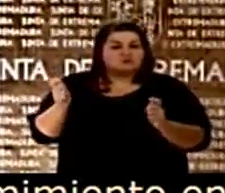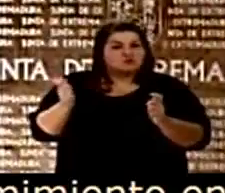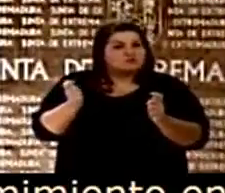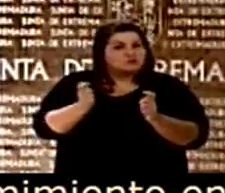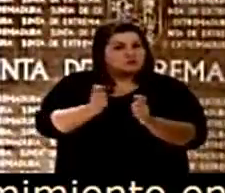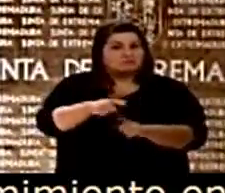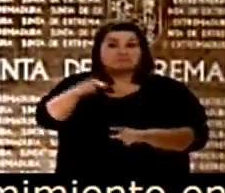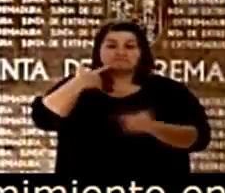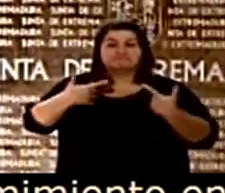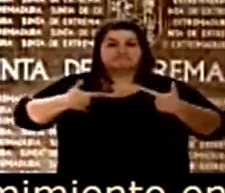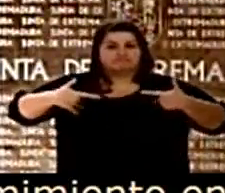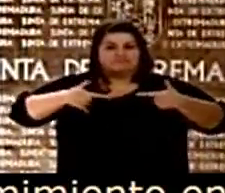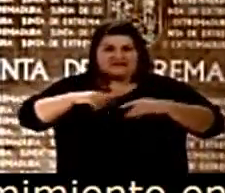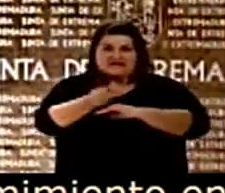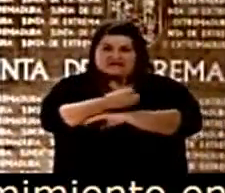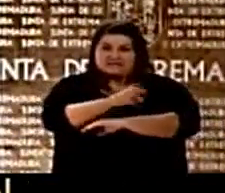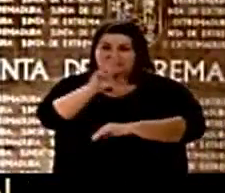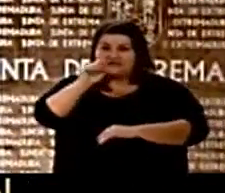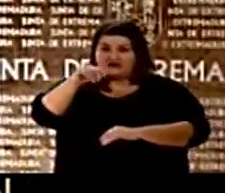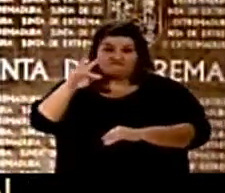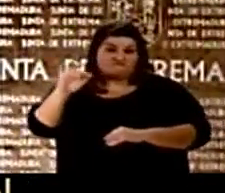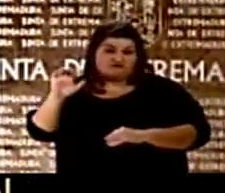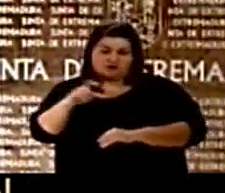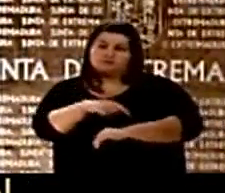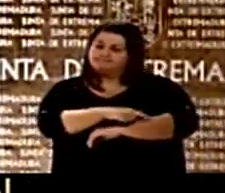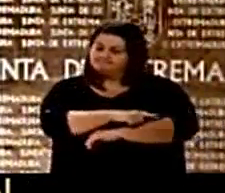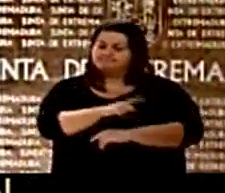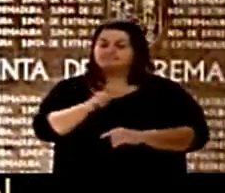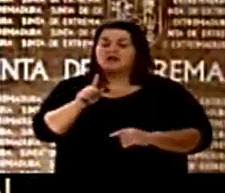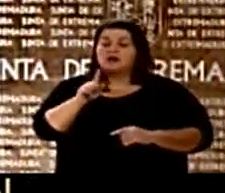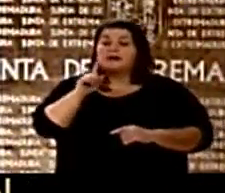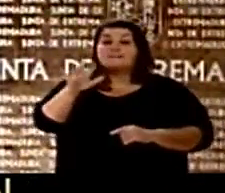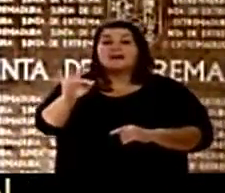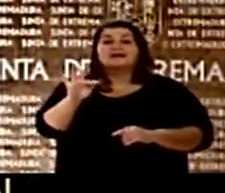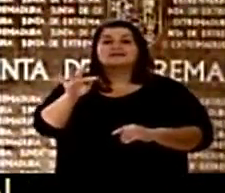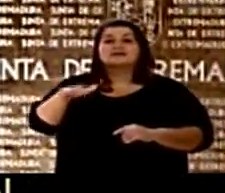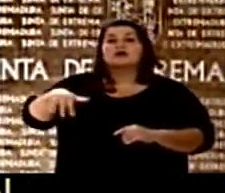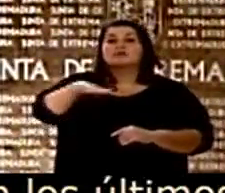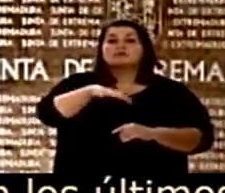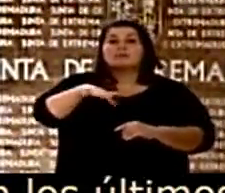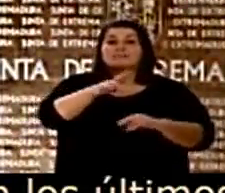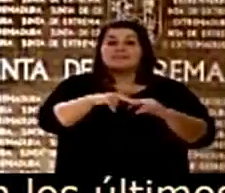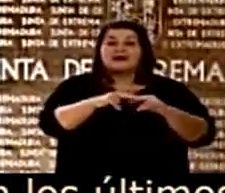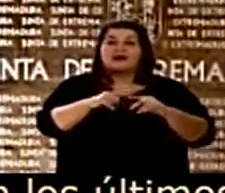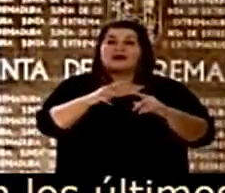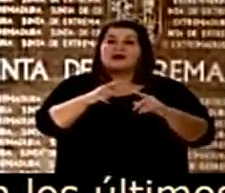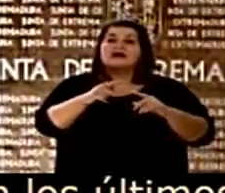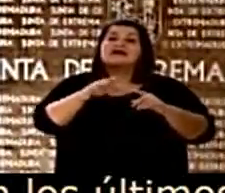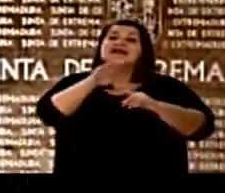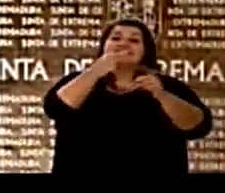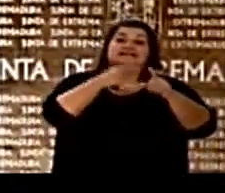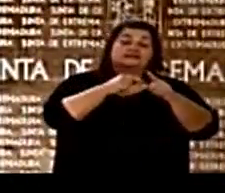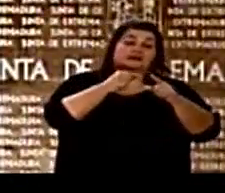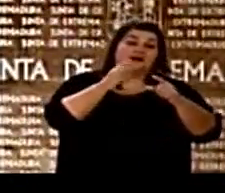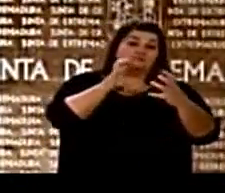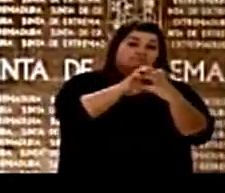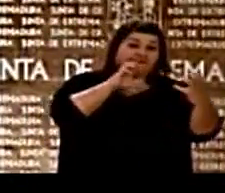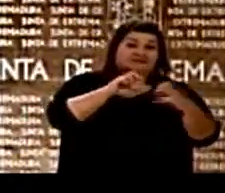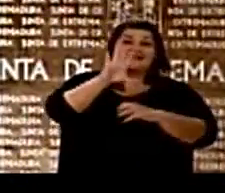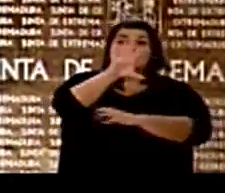ha padecido Renfe, así como la instalación de nuevos motores de tracción en las series